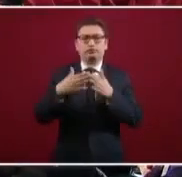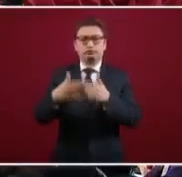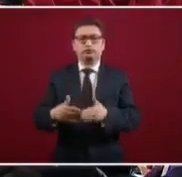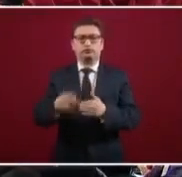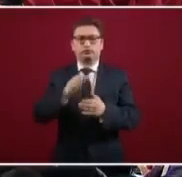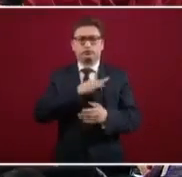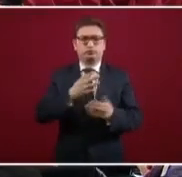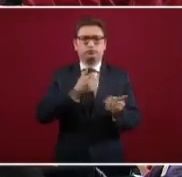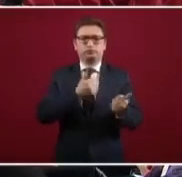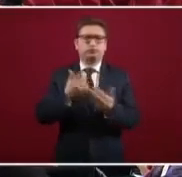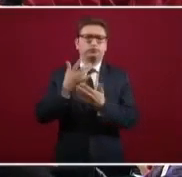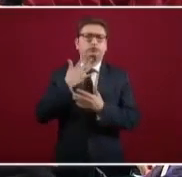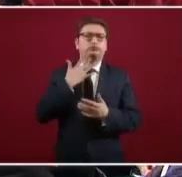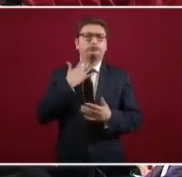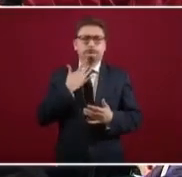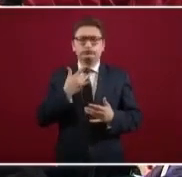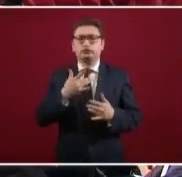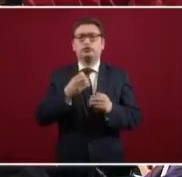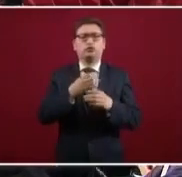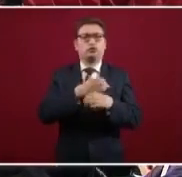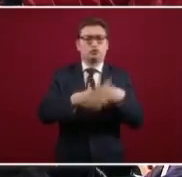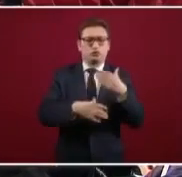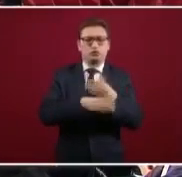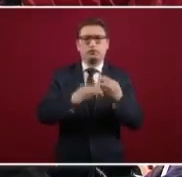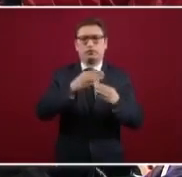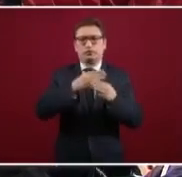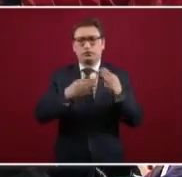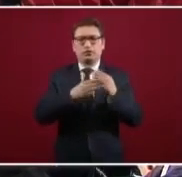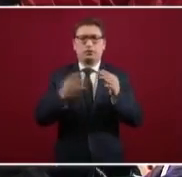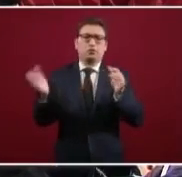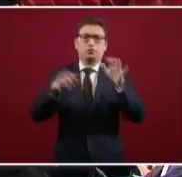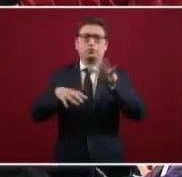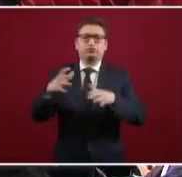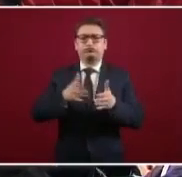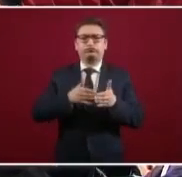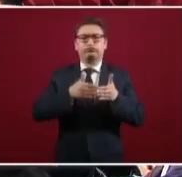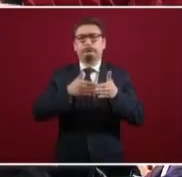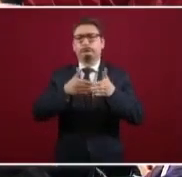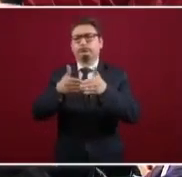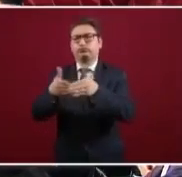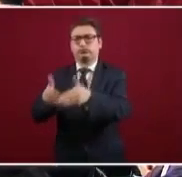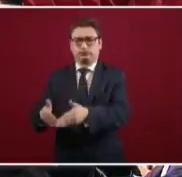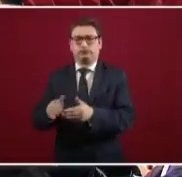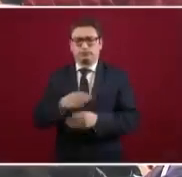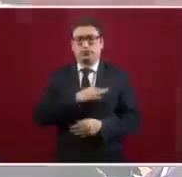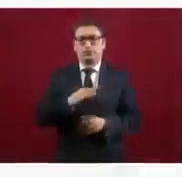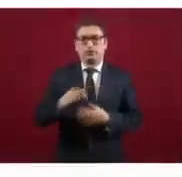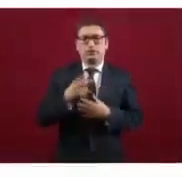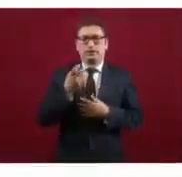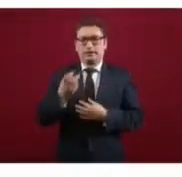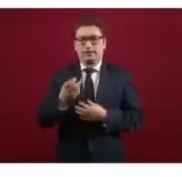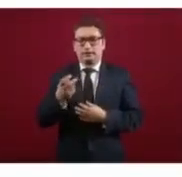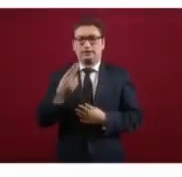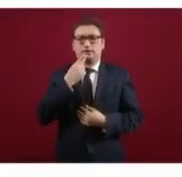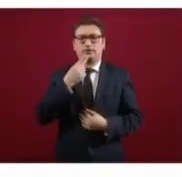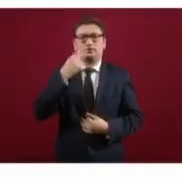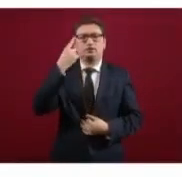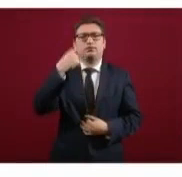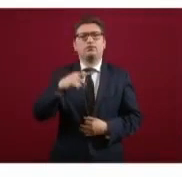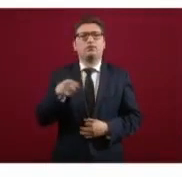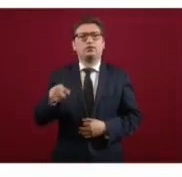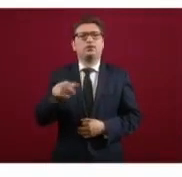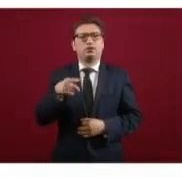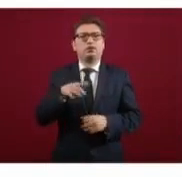y diversos bienes diversas mercancías y estos se pueden utilizar para